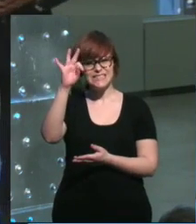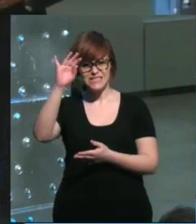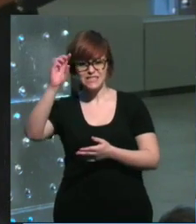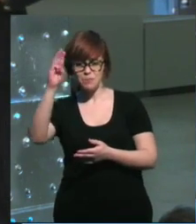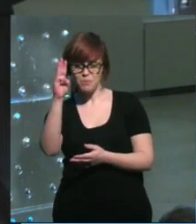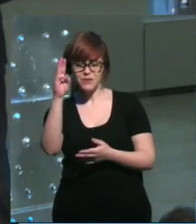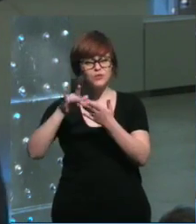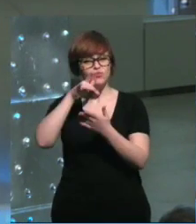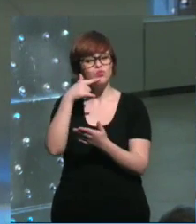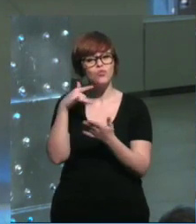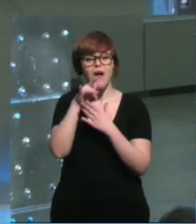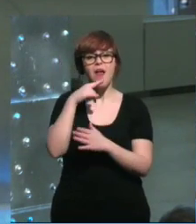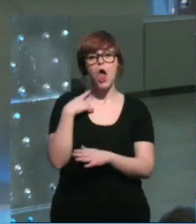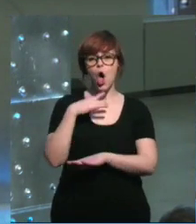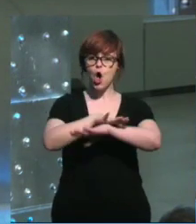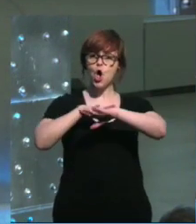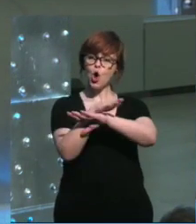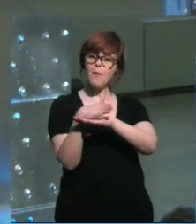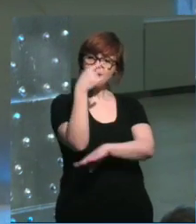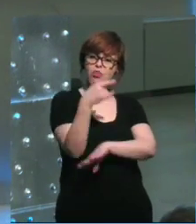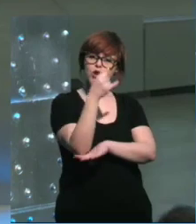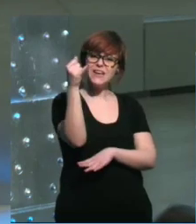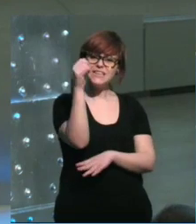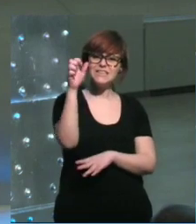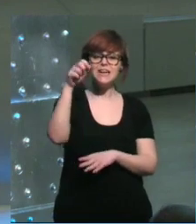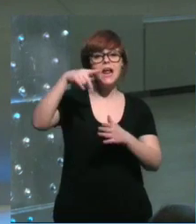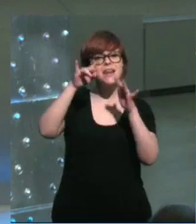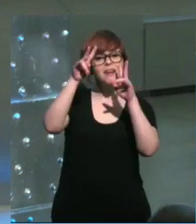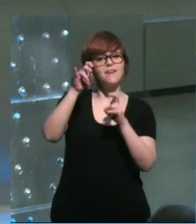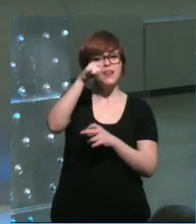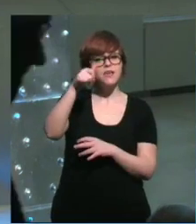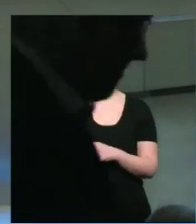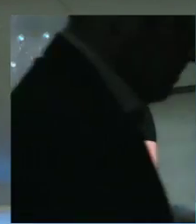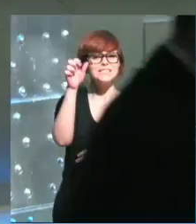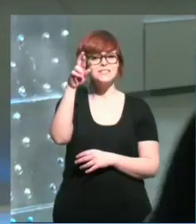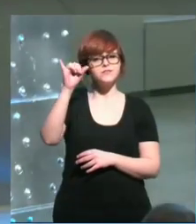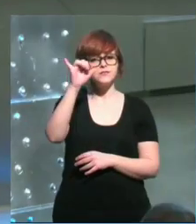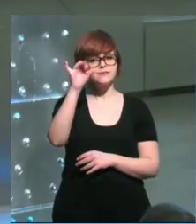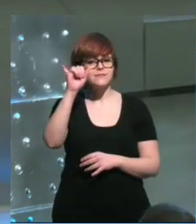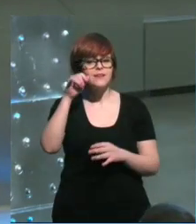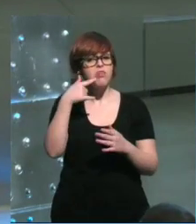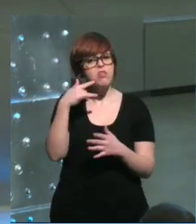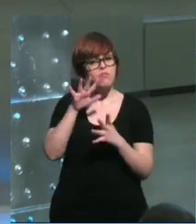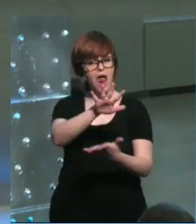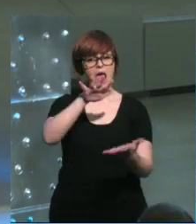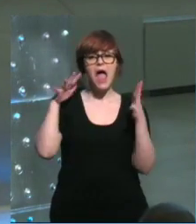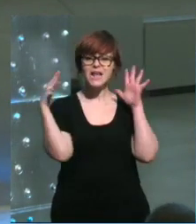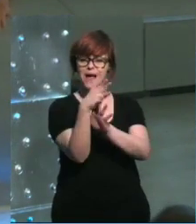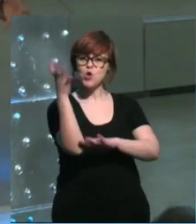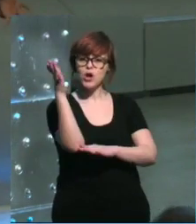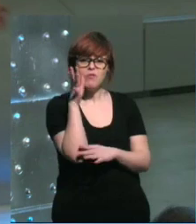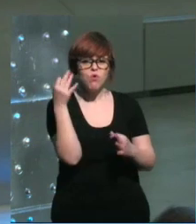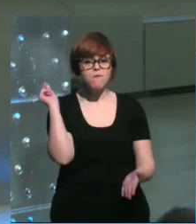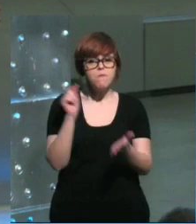el gobernador de New Jersey, que dice: oye, hay que combatir el cambio climático y déjate de tonterías. Además, que la evidencia científica es